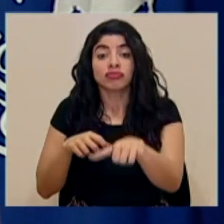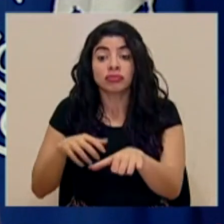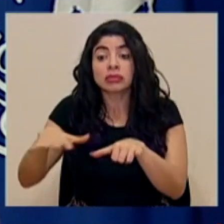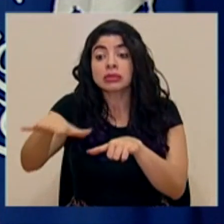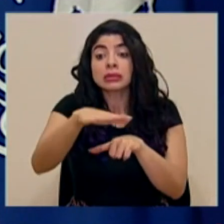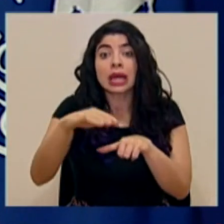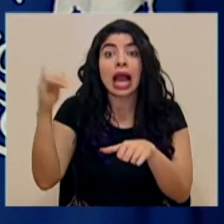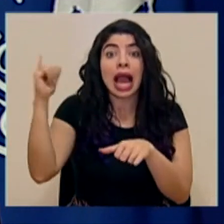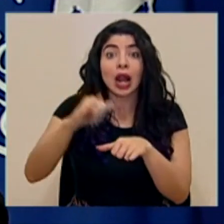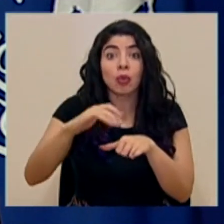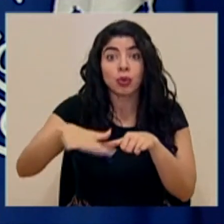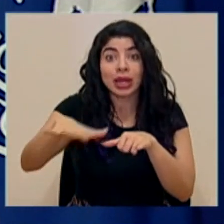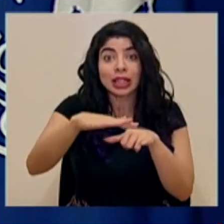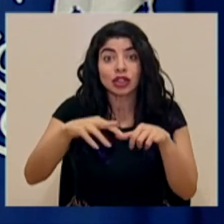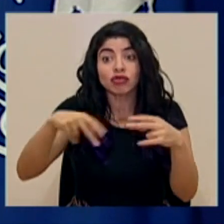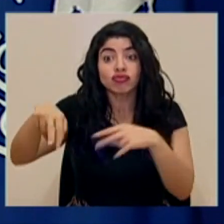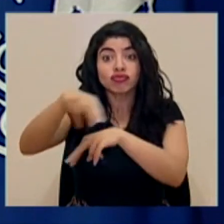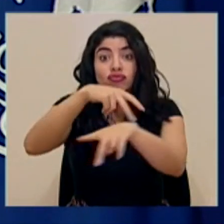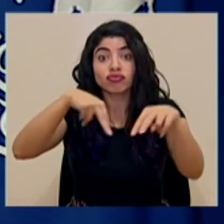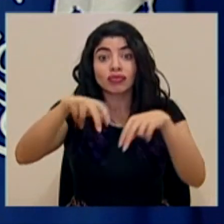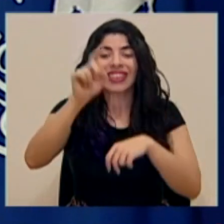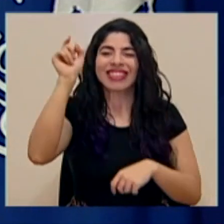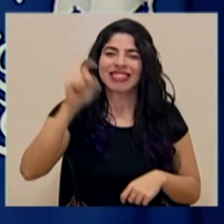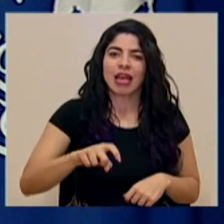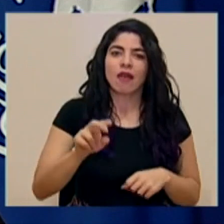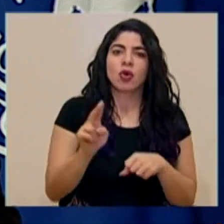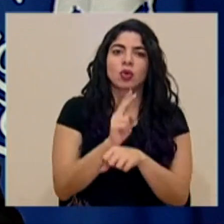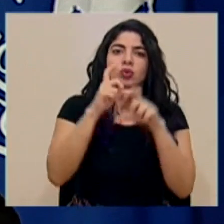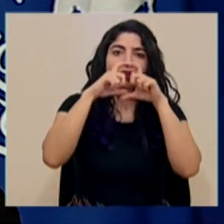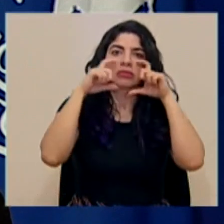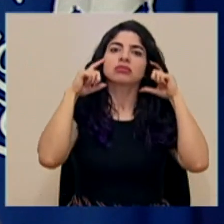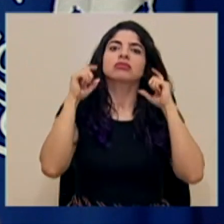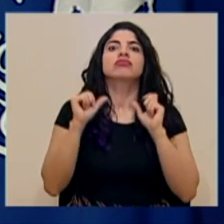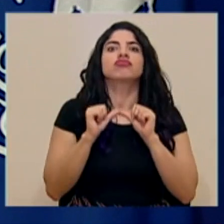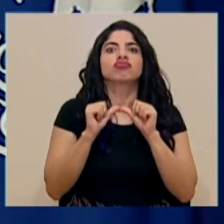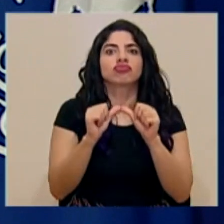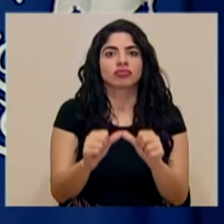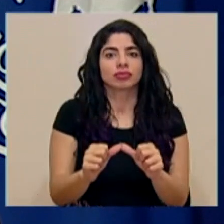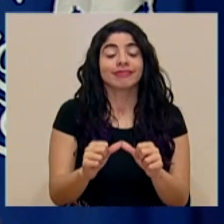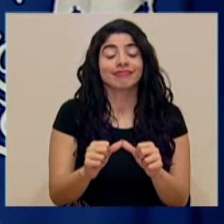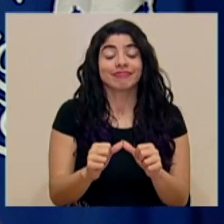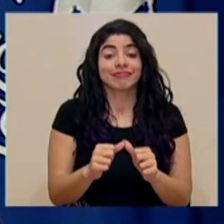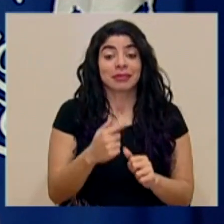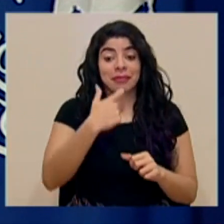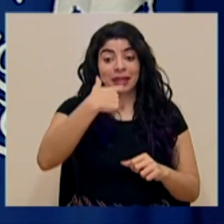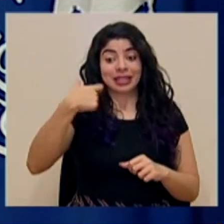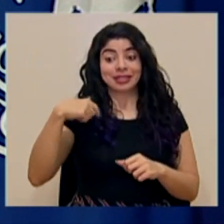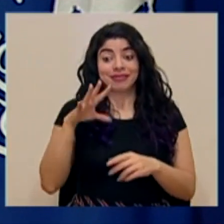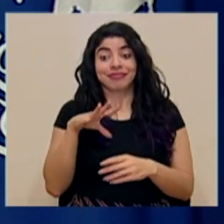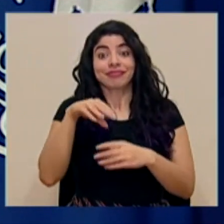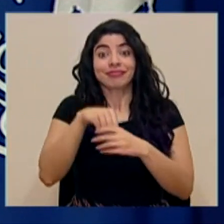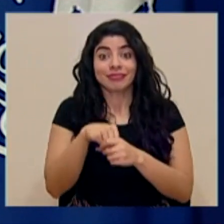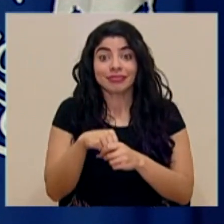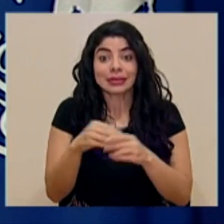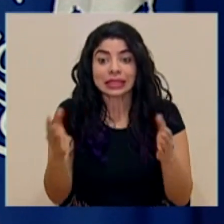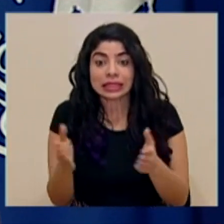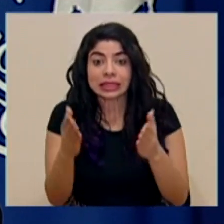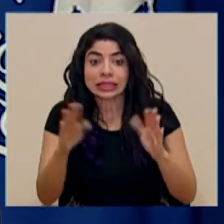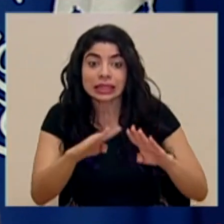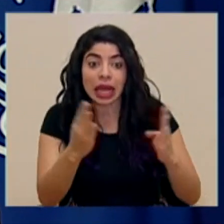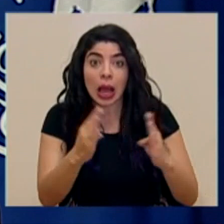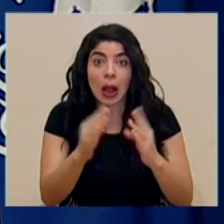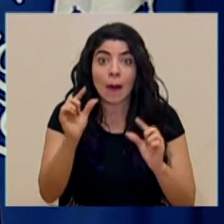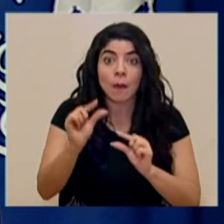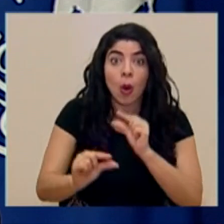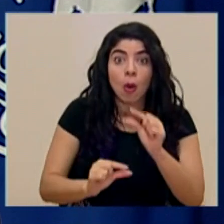mascarilla. Los distintos actores que nos hemos visto involucrados en este proceso de reapertura gradual,